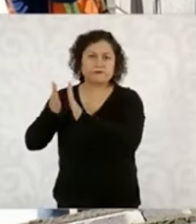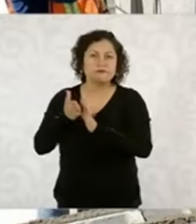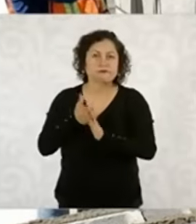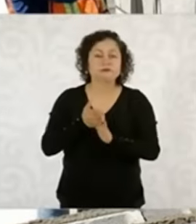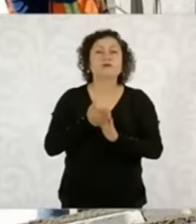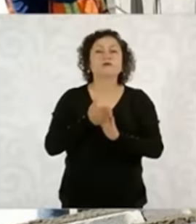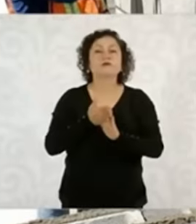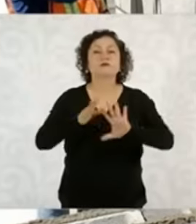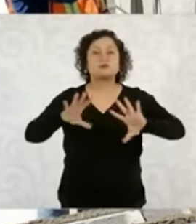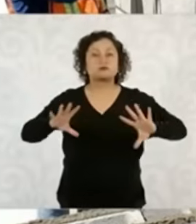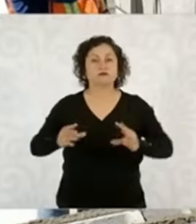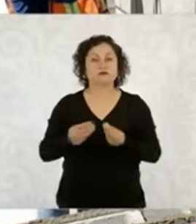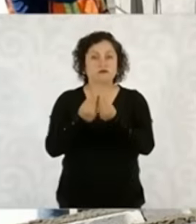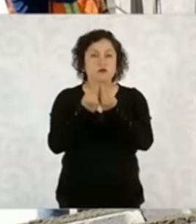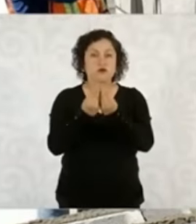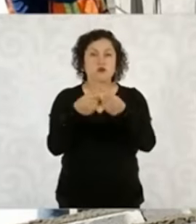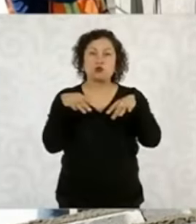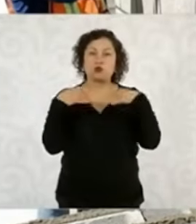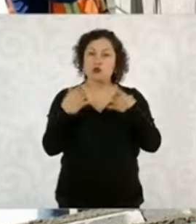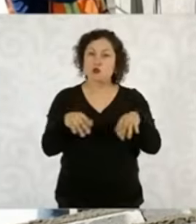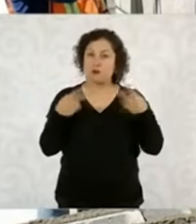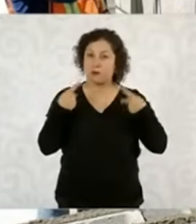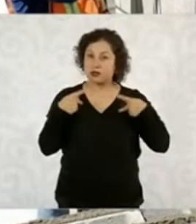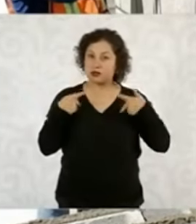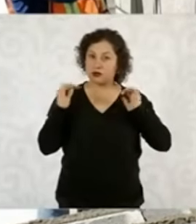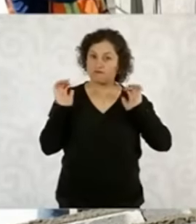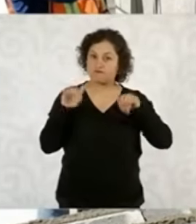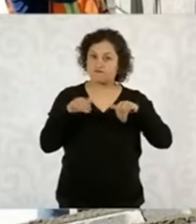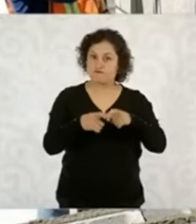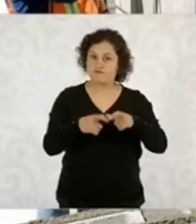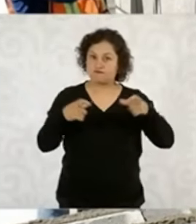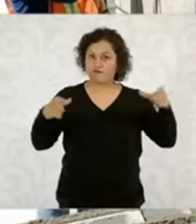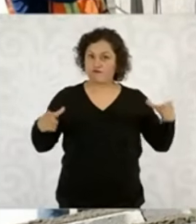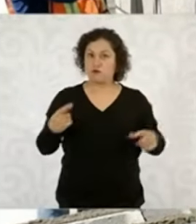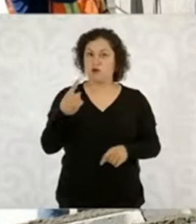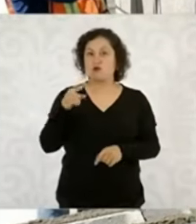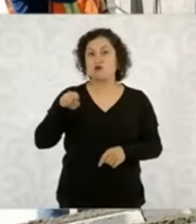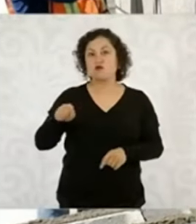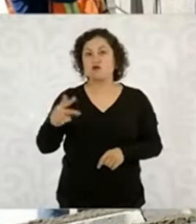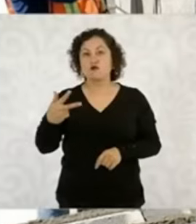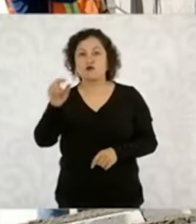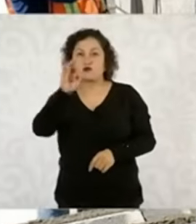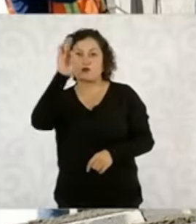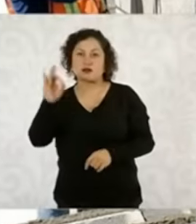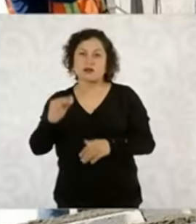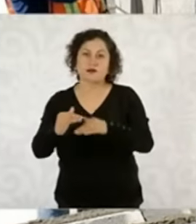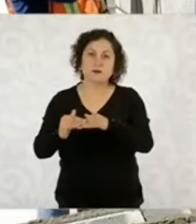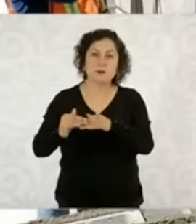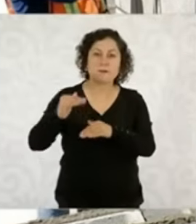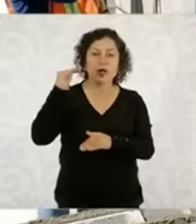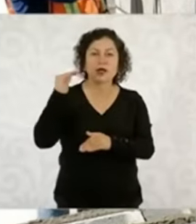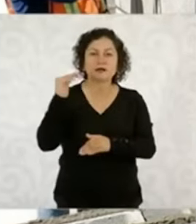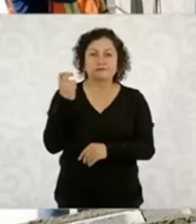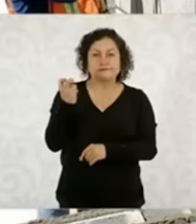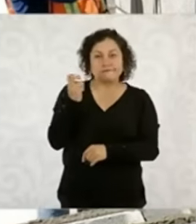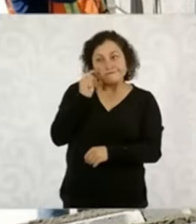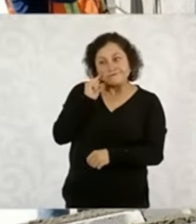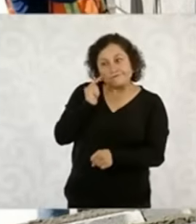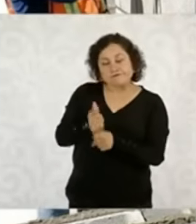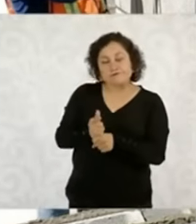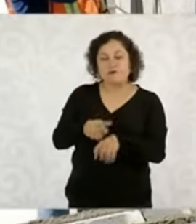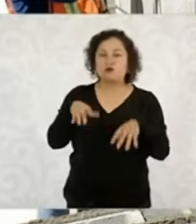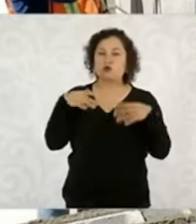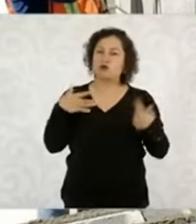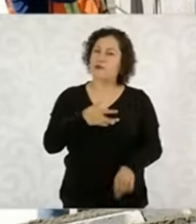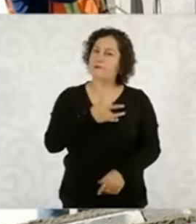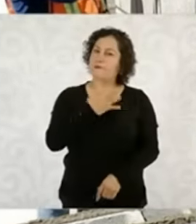un acumulado de crecimiento de empleo de 1.8%. Esto nos tiene muy satisfechos porque es